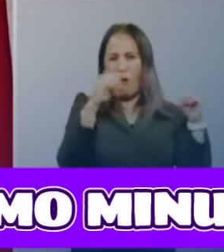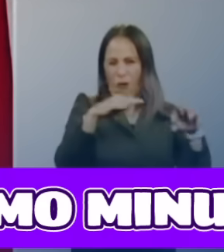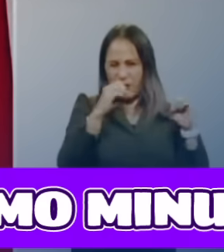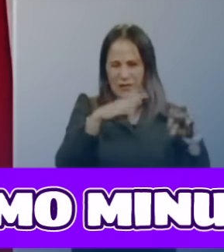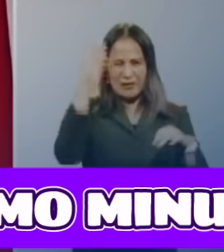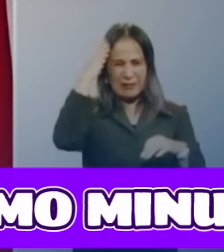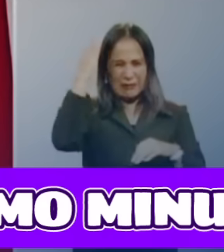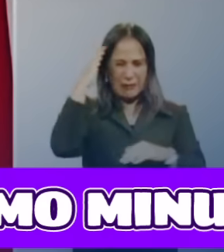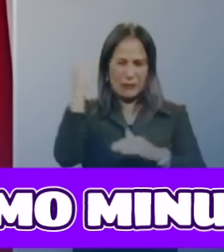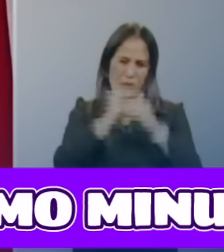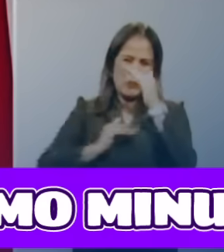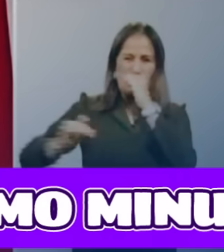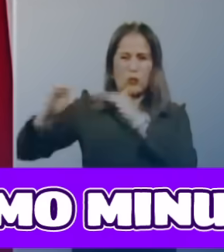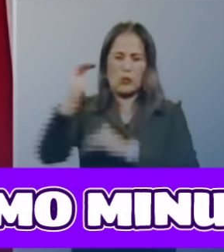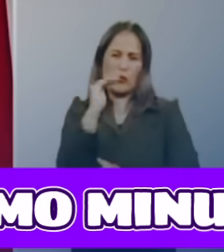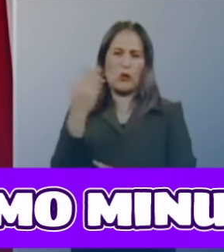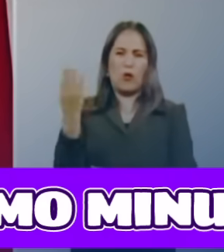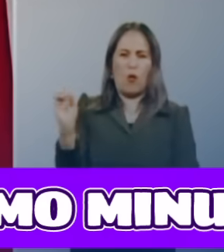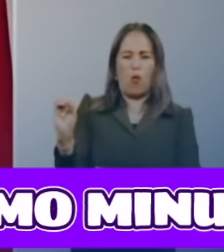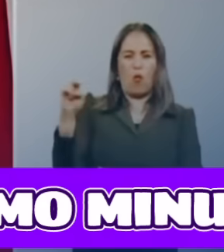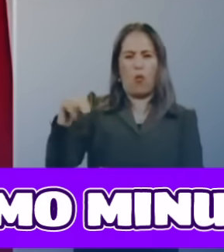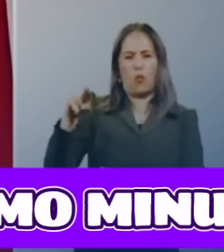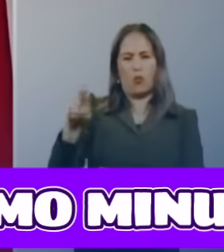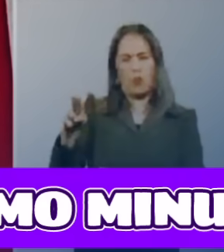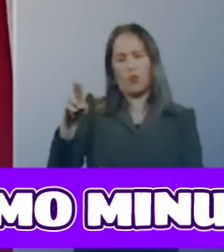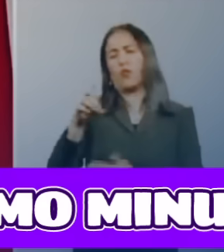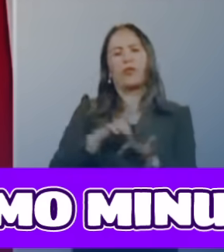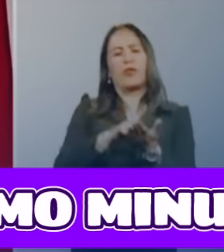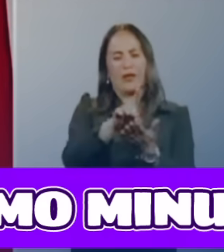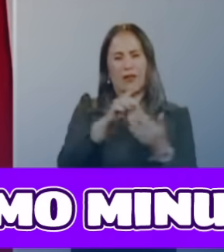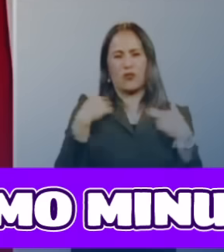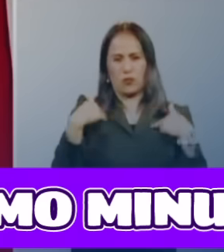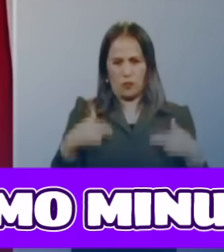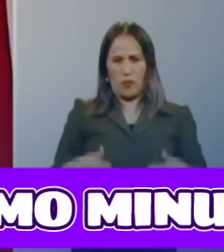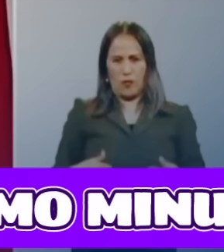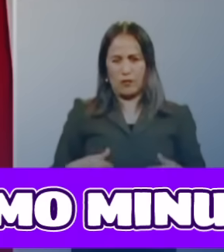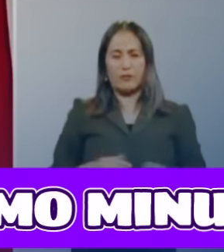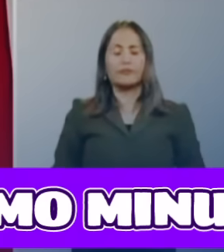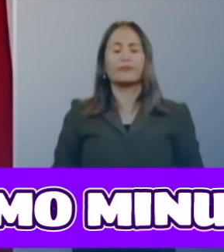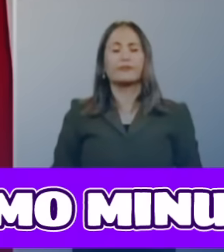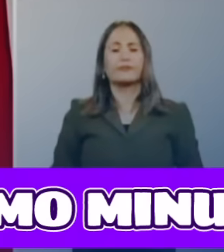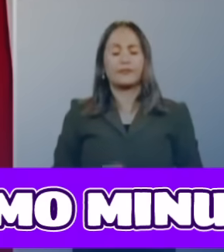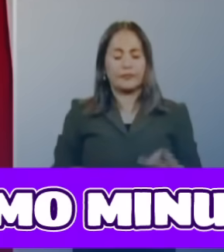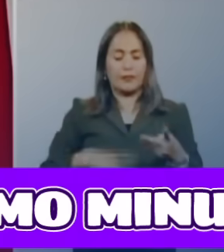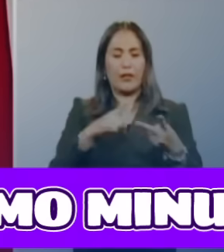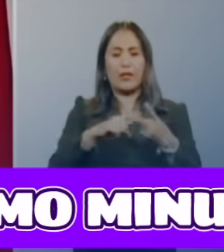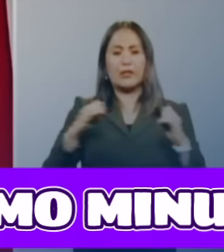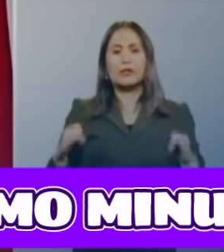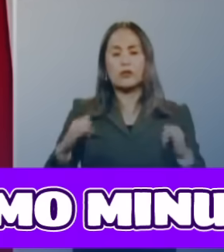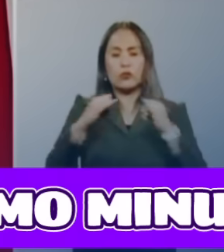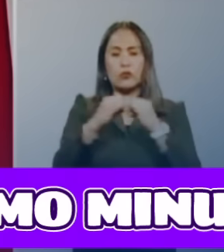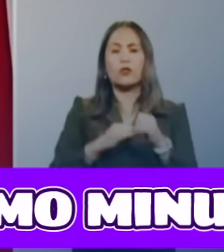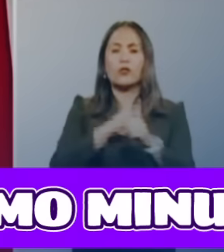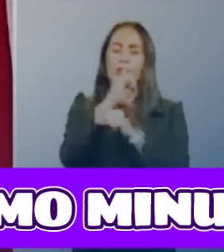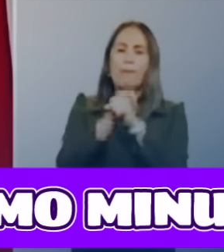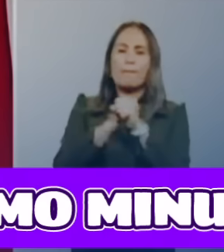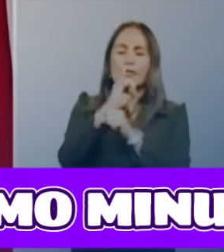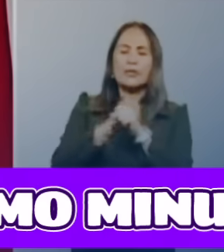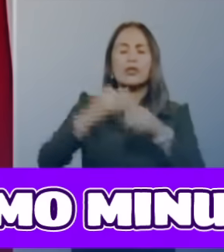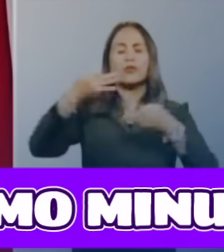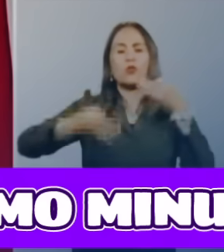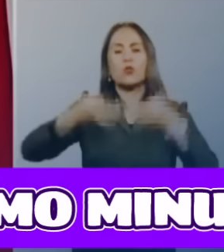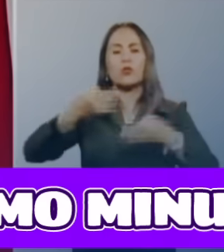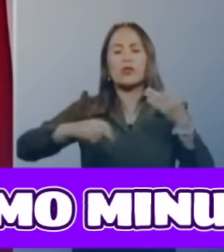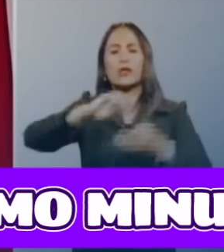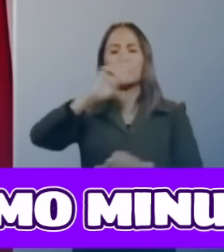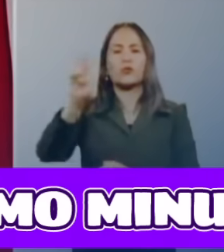del Alto Comisionado de las Naciones Unidas para los Derechos Humanos y el Instituto de Investigaciones Jurídicas